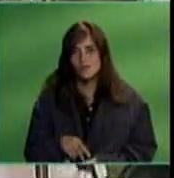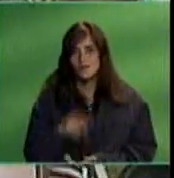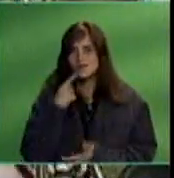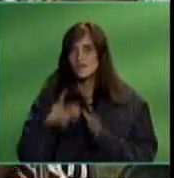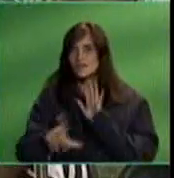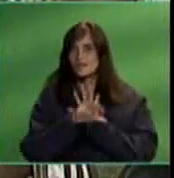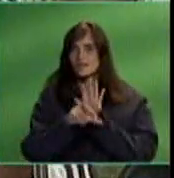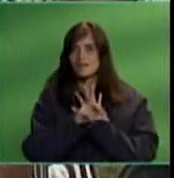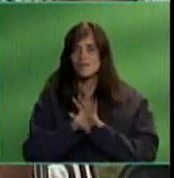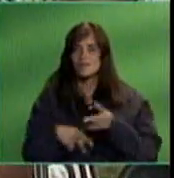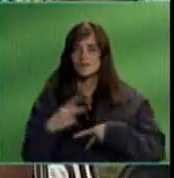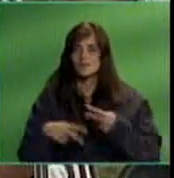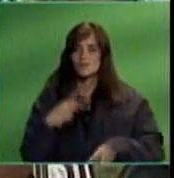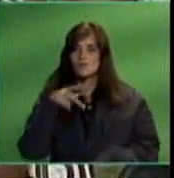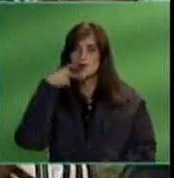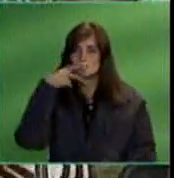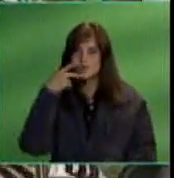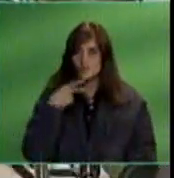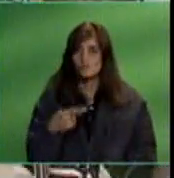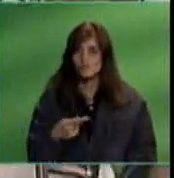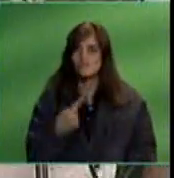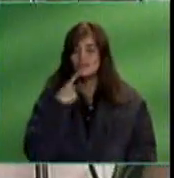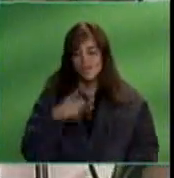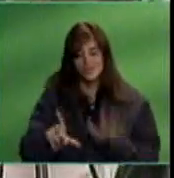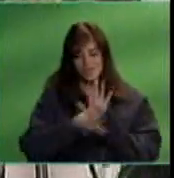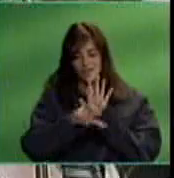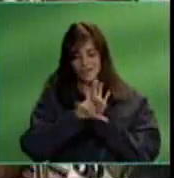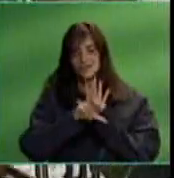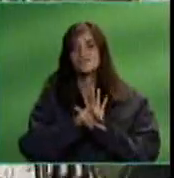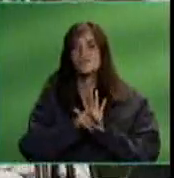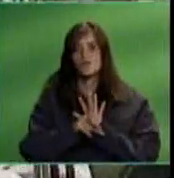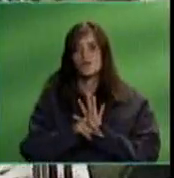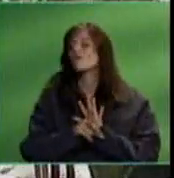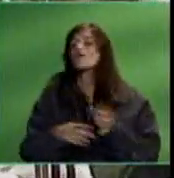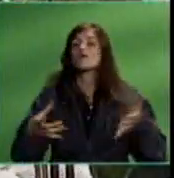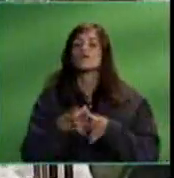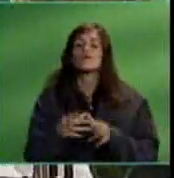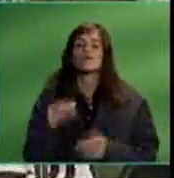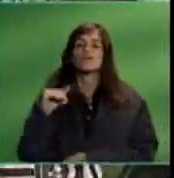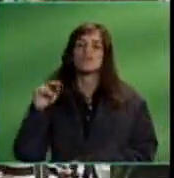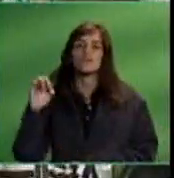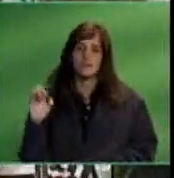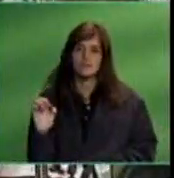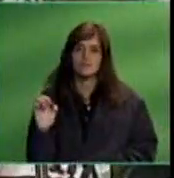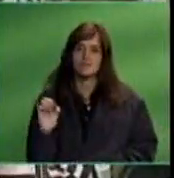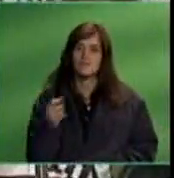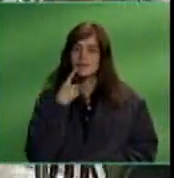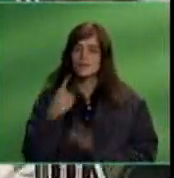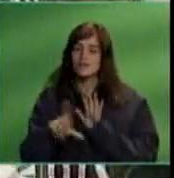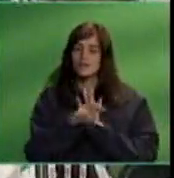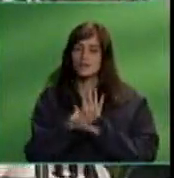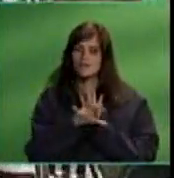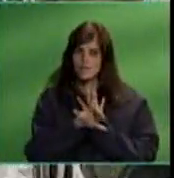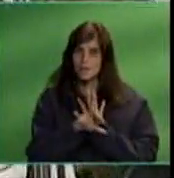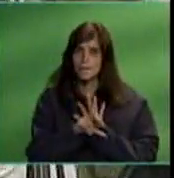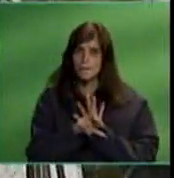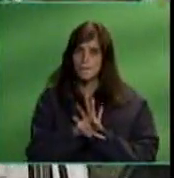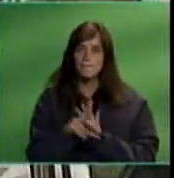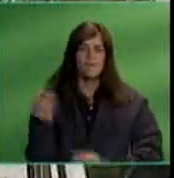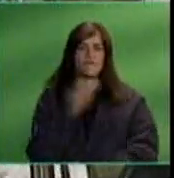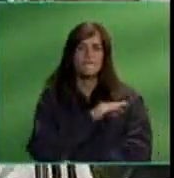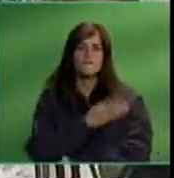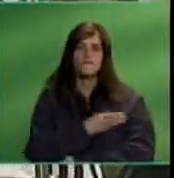legitimidad al proceso político está dándole legitimidad a los órganos electorales está dándole legitimidad a sus